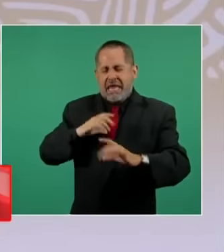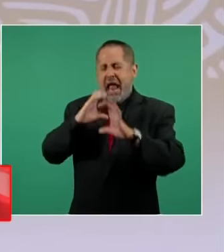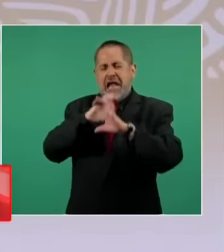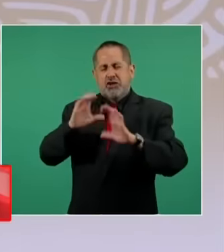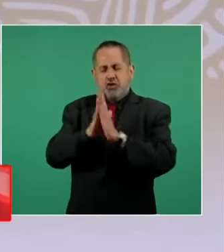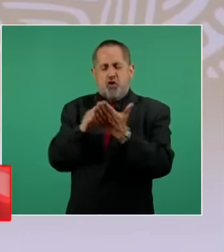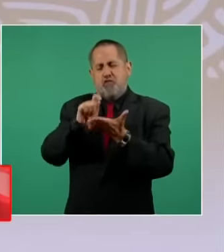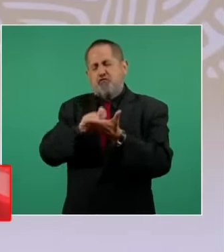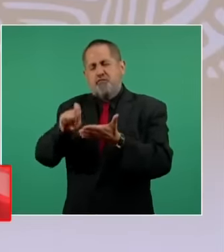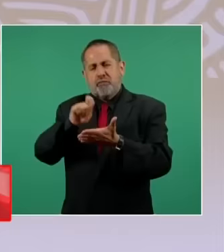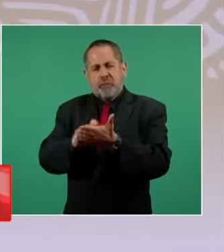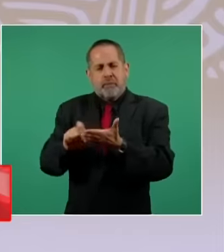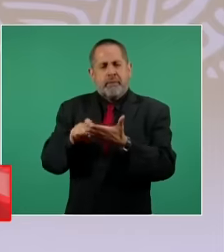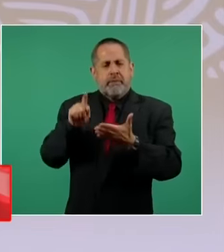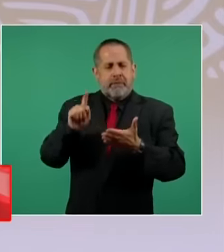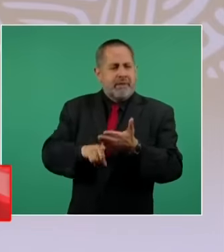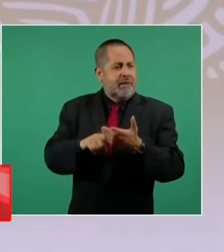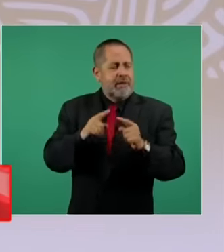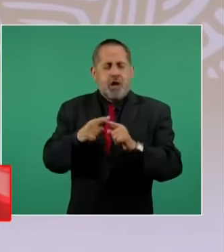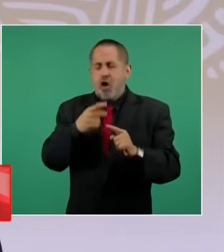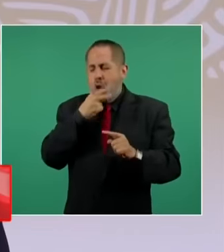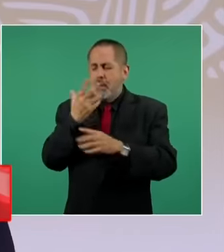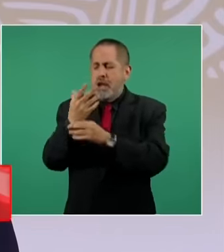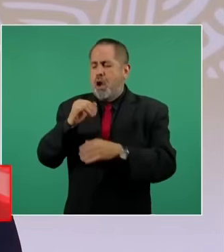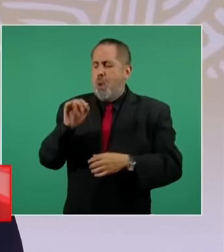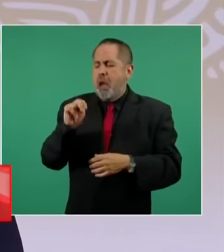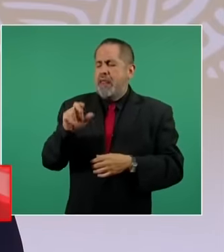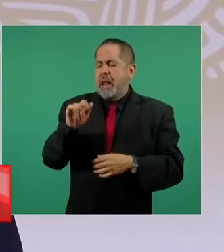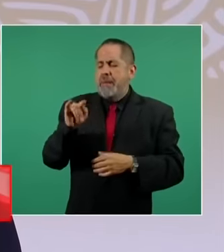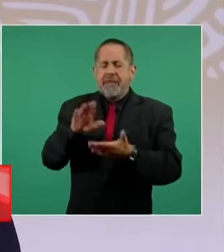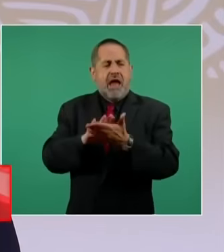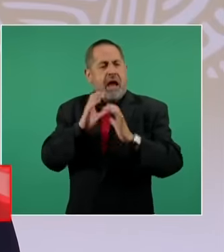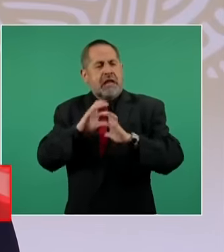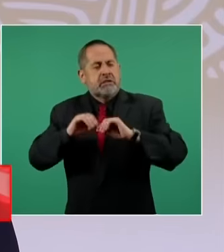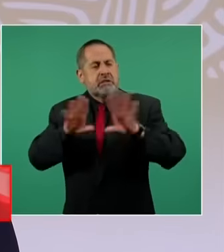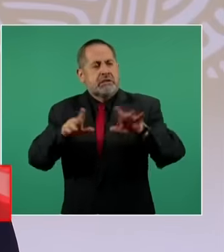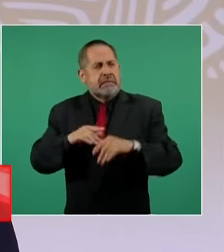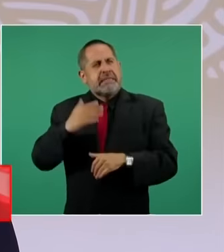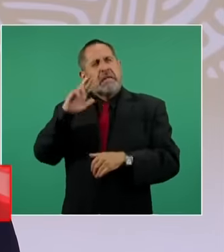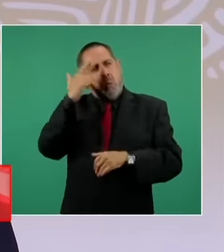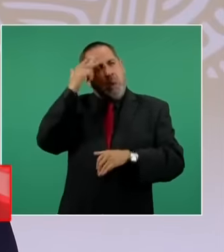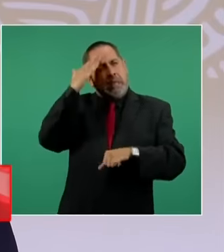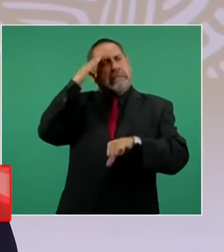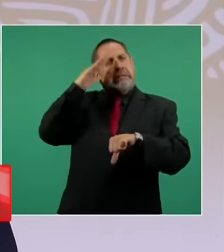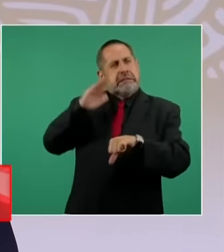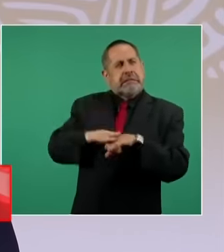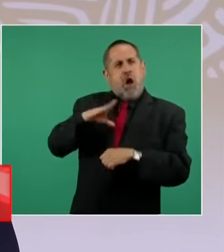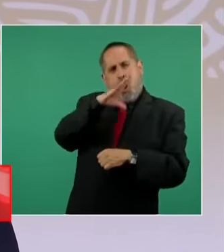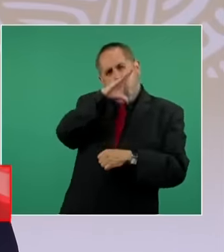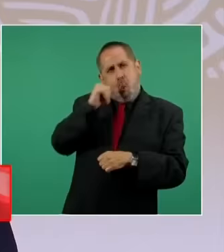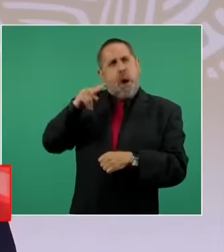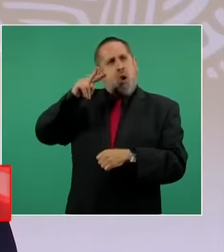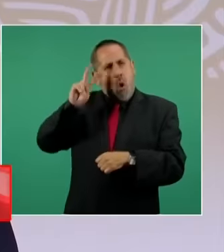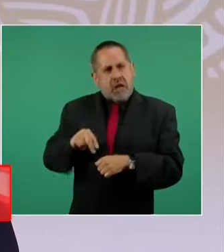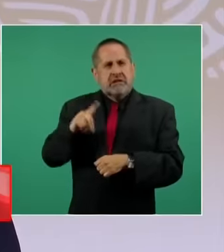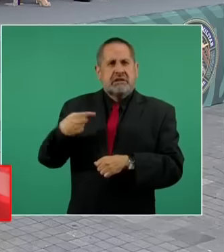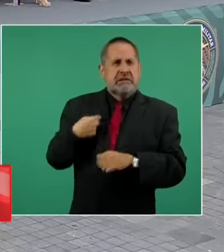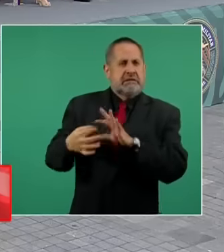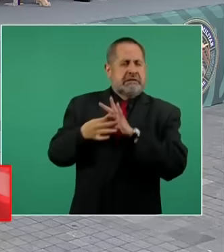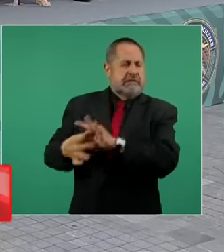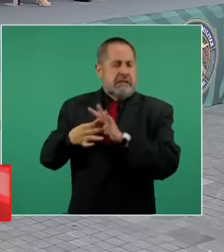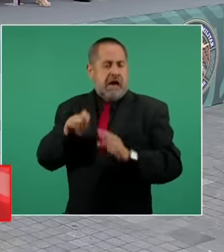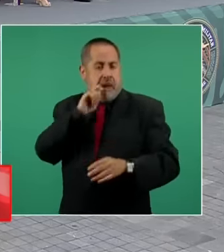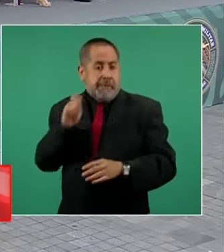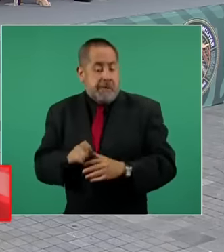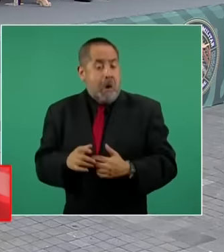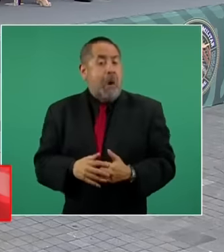épicos, La Lupe, de Juan Almeida Bosque. De ese periodo mexicano quedaron para siempre en la historia cubana, entre